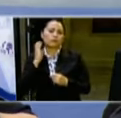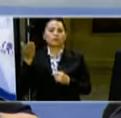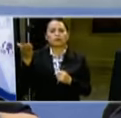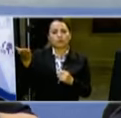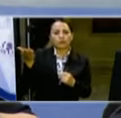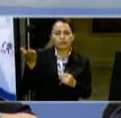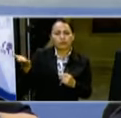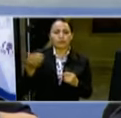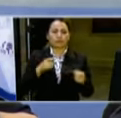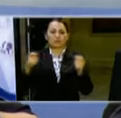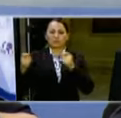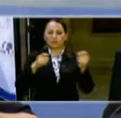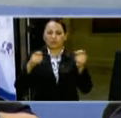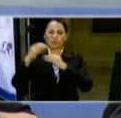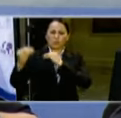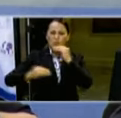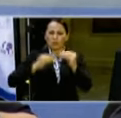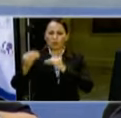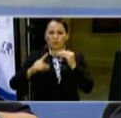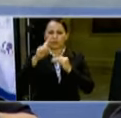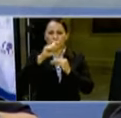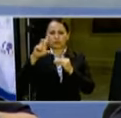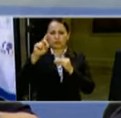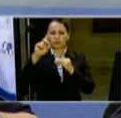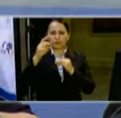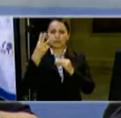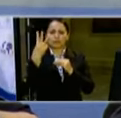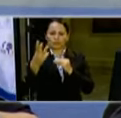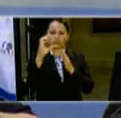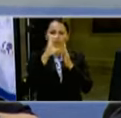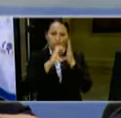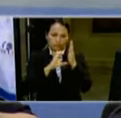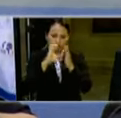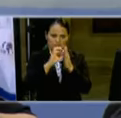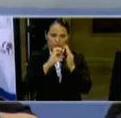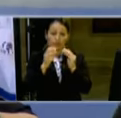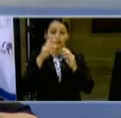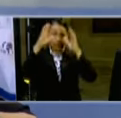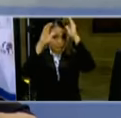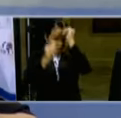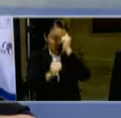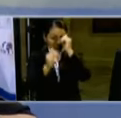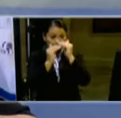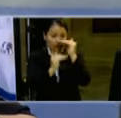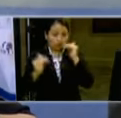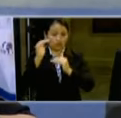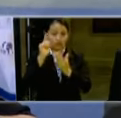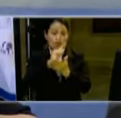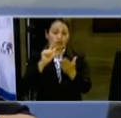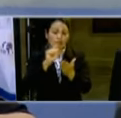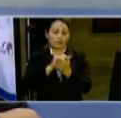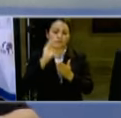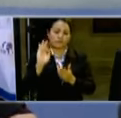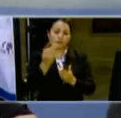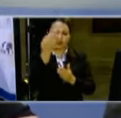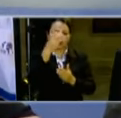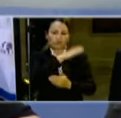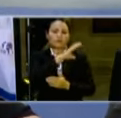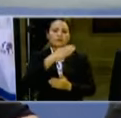la controversia que subsiste en el artículo 133 constitucional para elevar a los tratados respecto de leyes federales y leyes